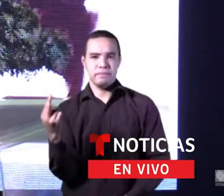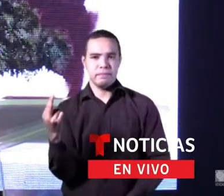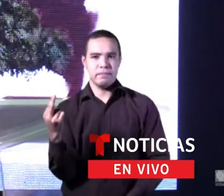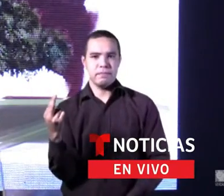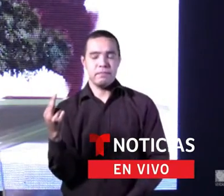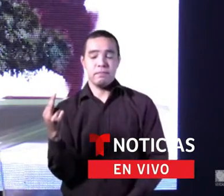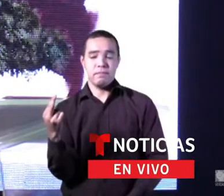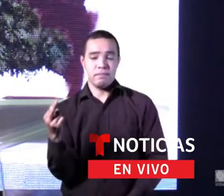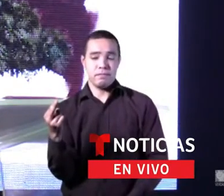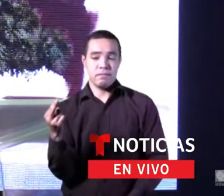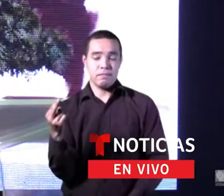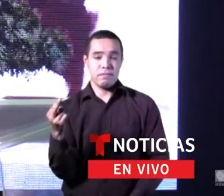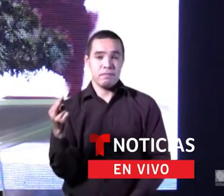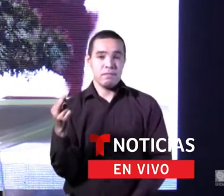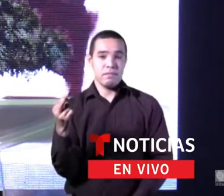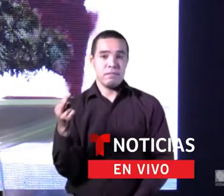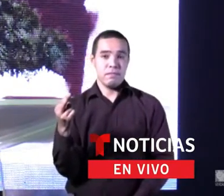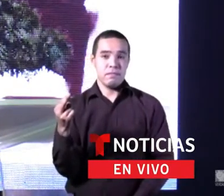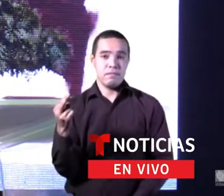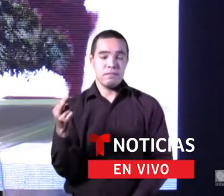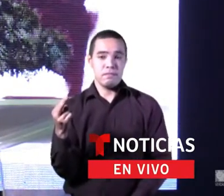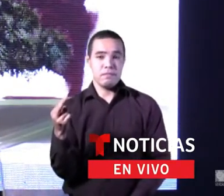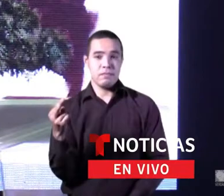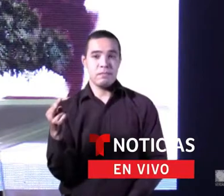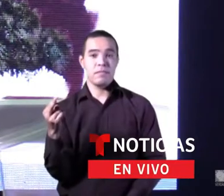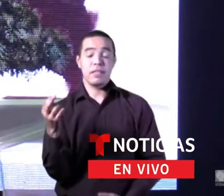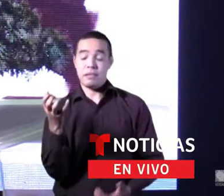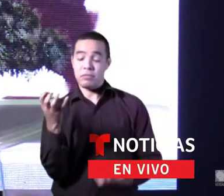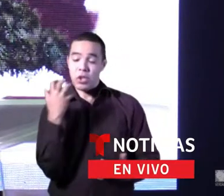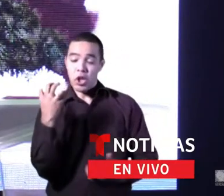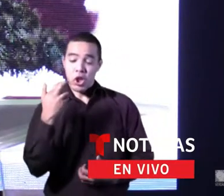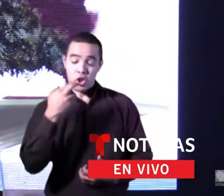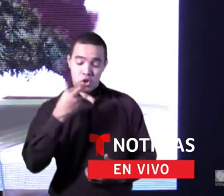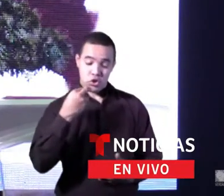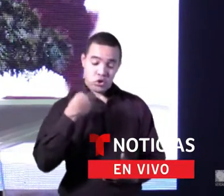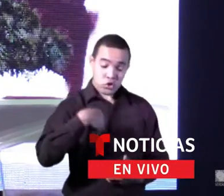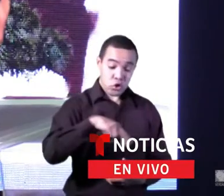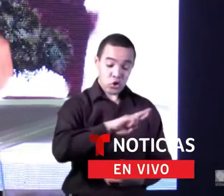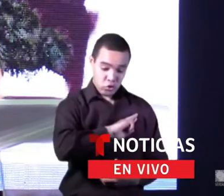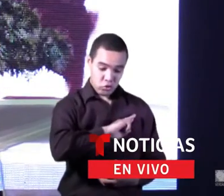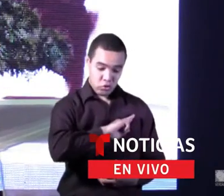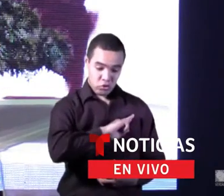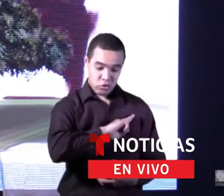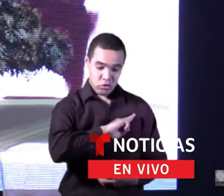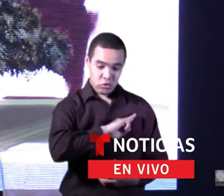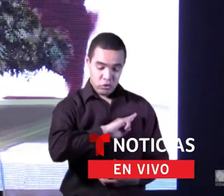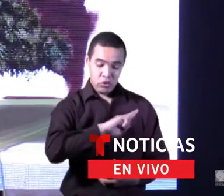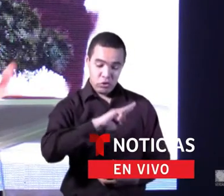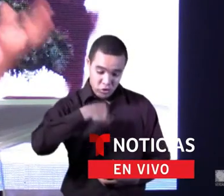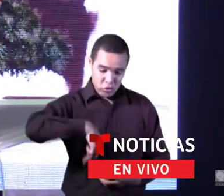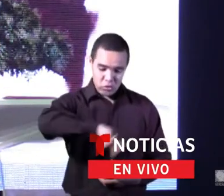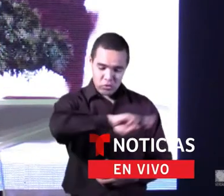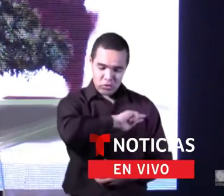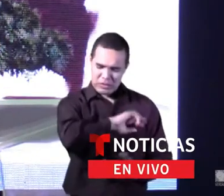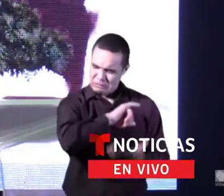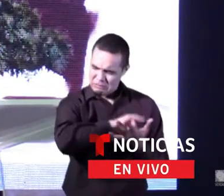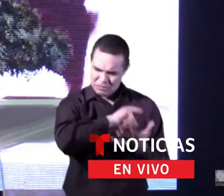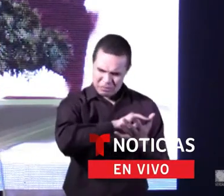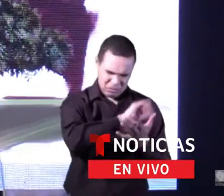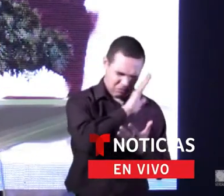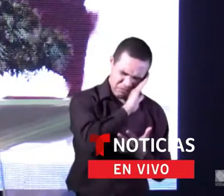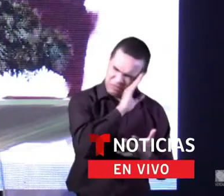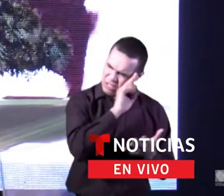mientras que nuestra pesadilla sea solamente nuestra mientras que ustedes no se despierten por la noche con las mismas